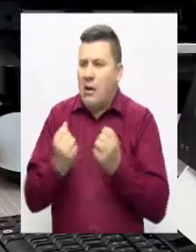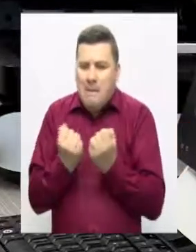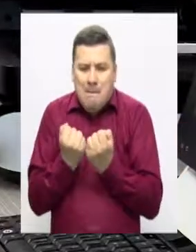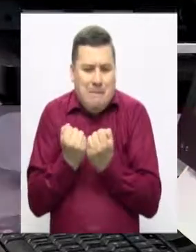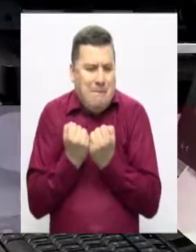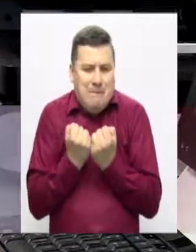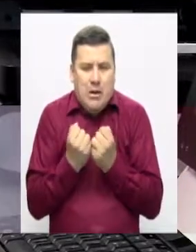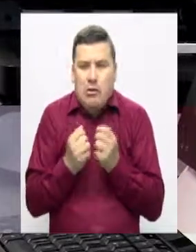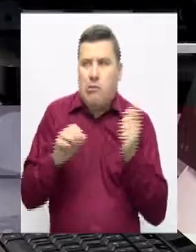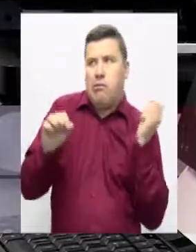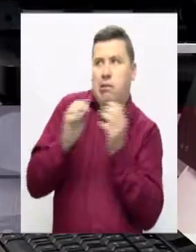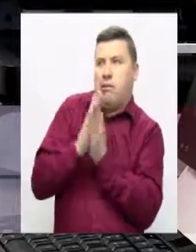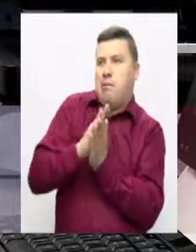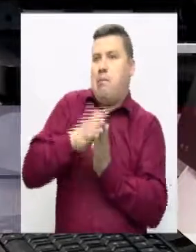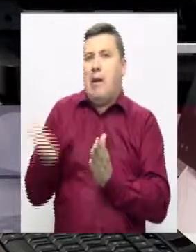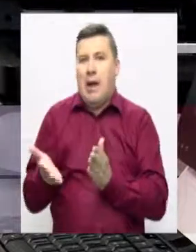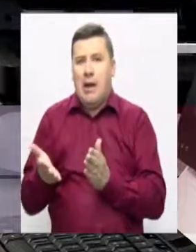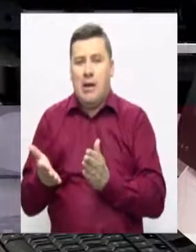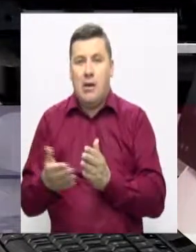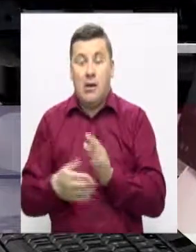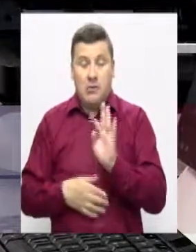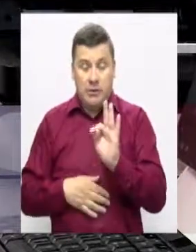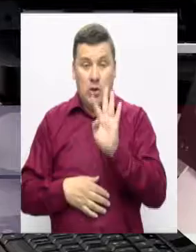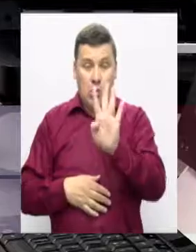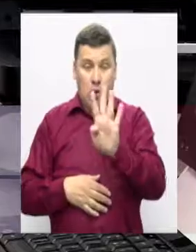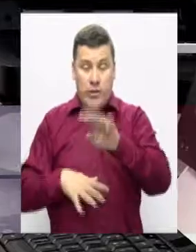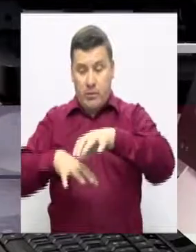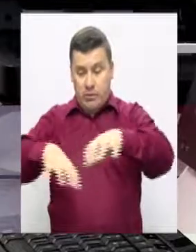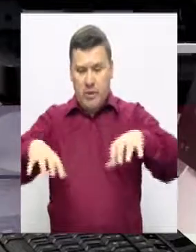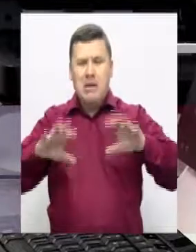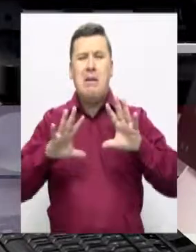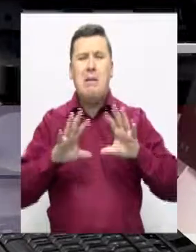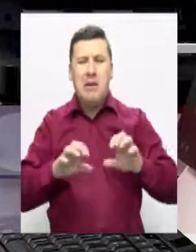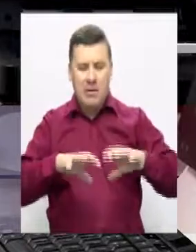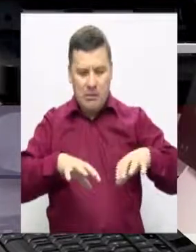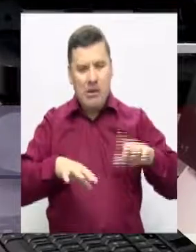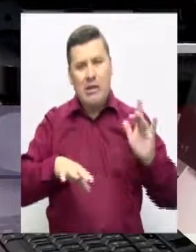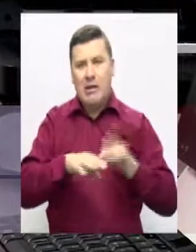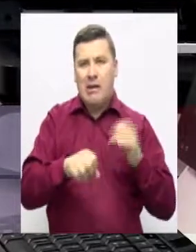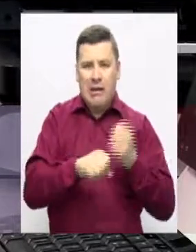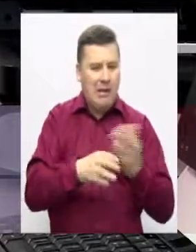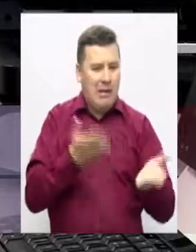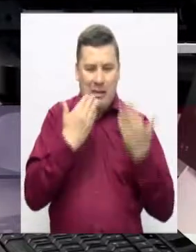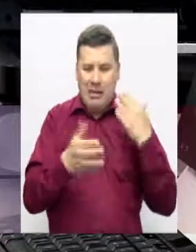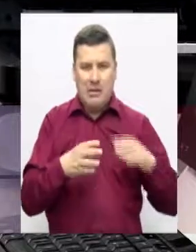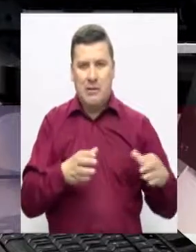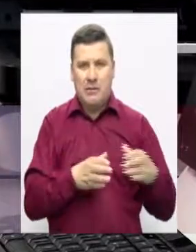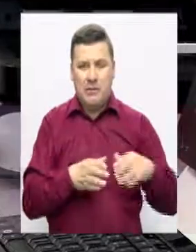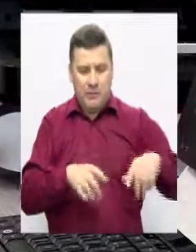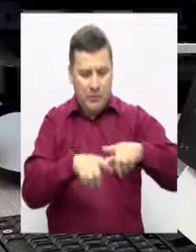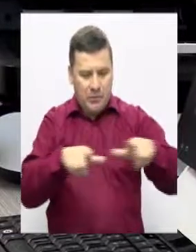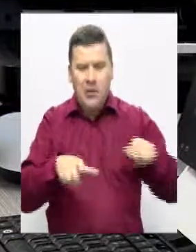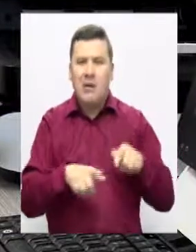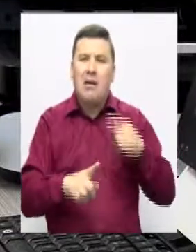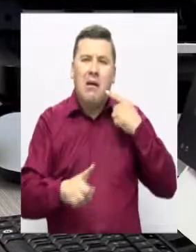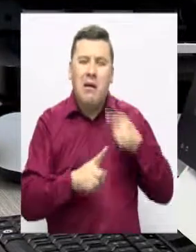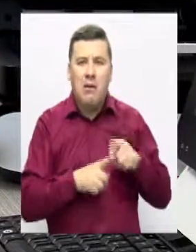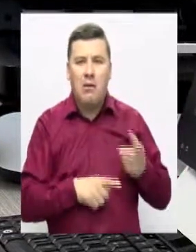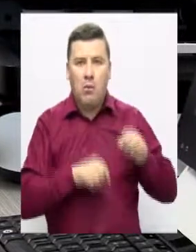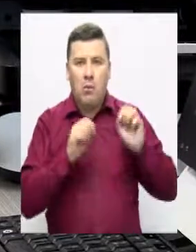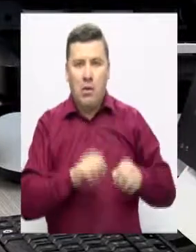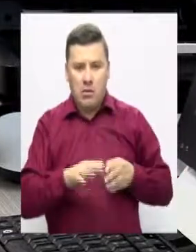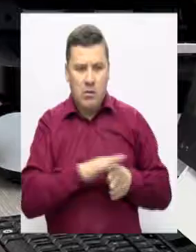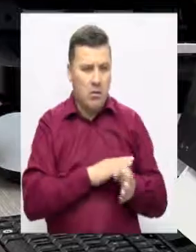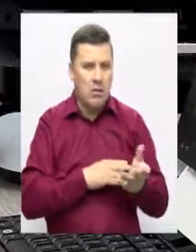los... son cuatro patios en la estructura vieja. Tuvieron que desocupar un patio para